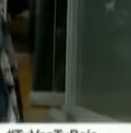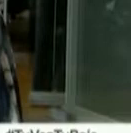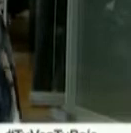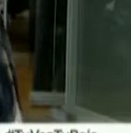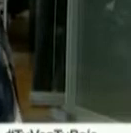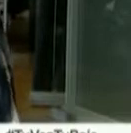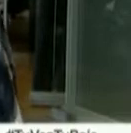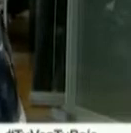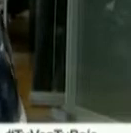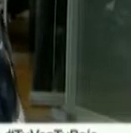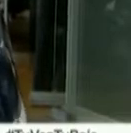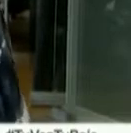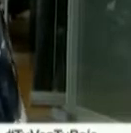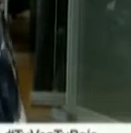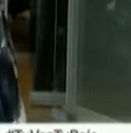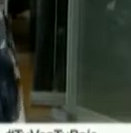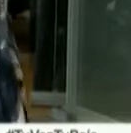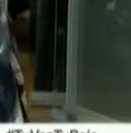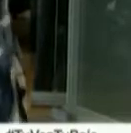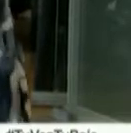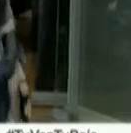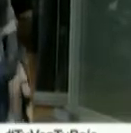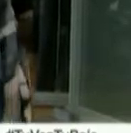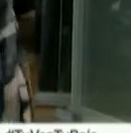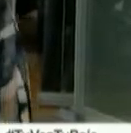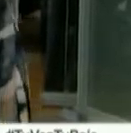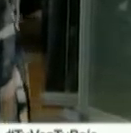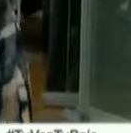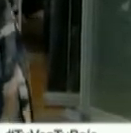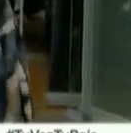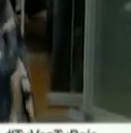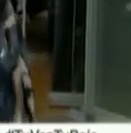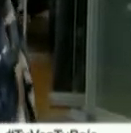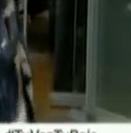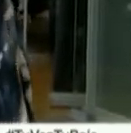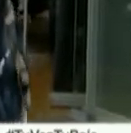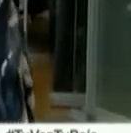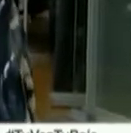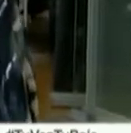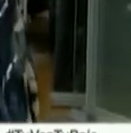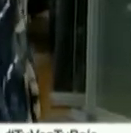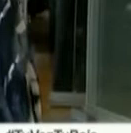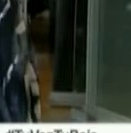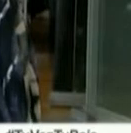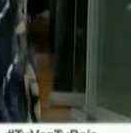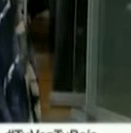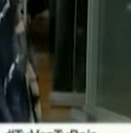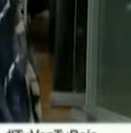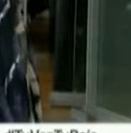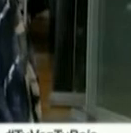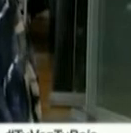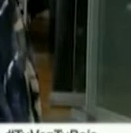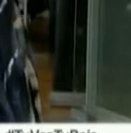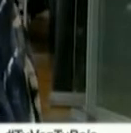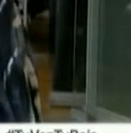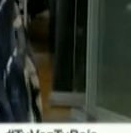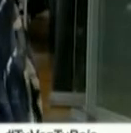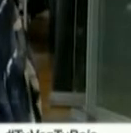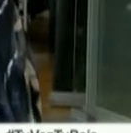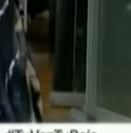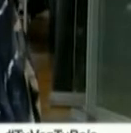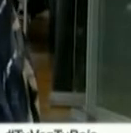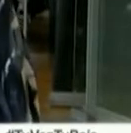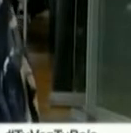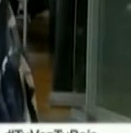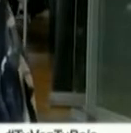compatriota ecuatoriano que está retornando al país con lo que ellos tenían en el exterior. Este tema ya está vigente, como bien lo mencionaba la presidenta y